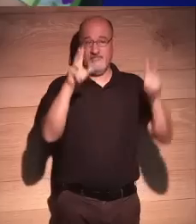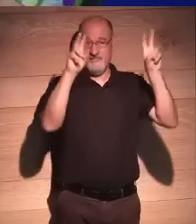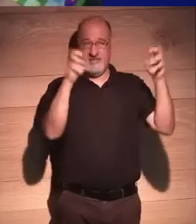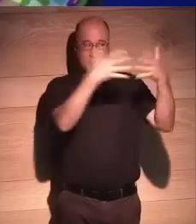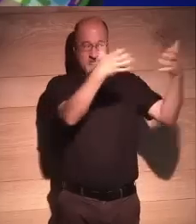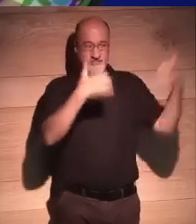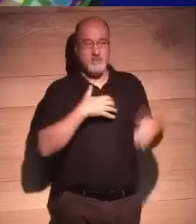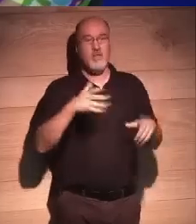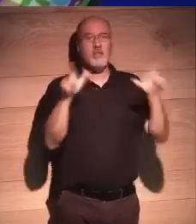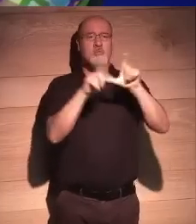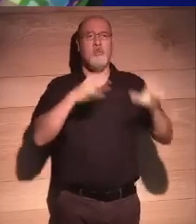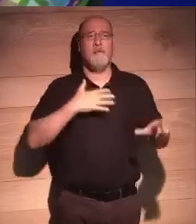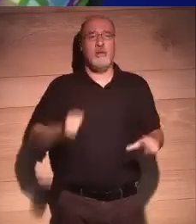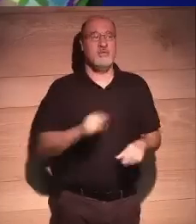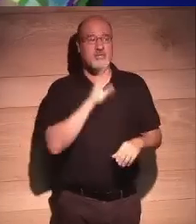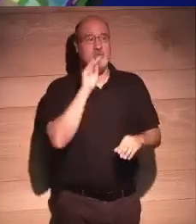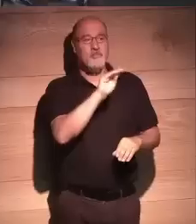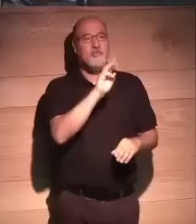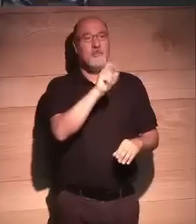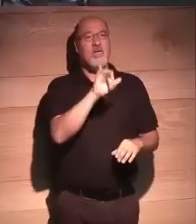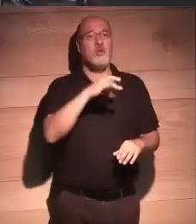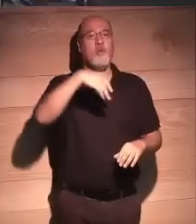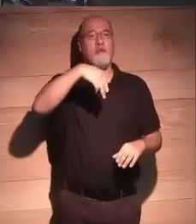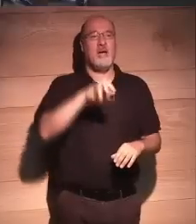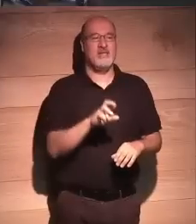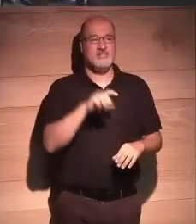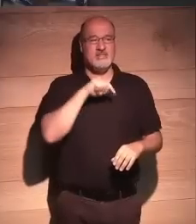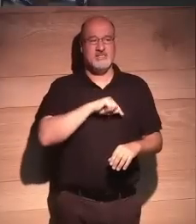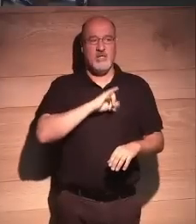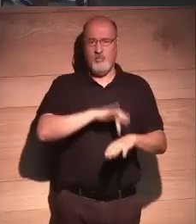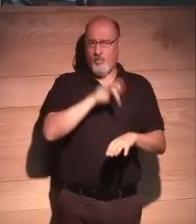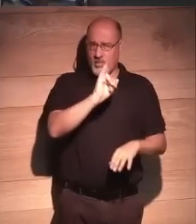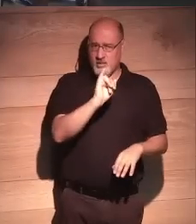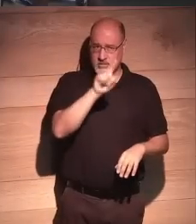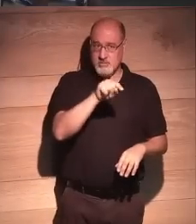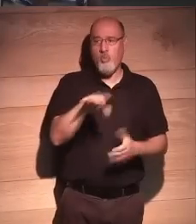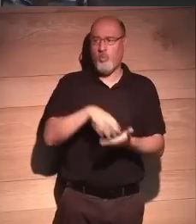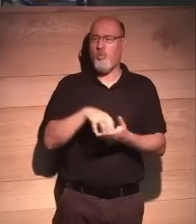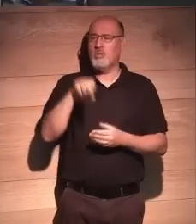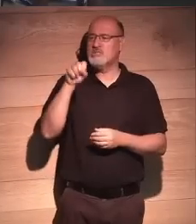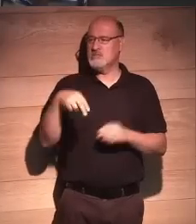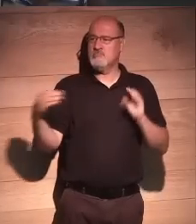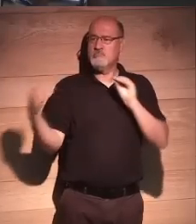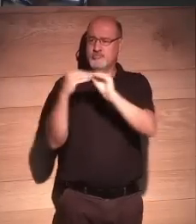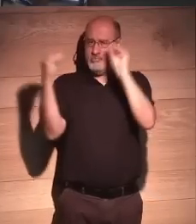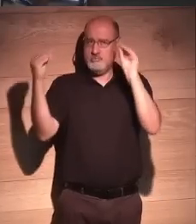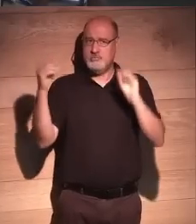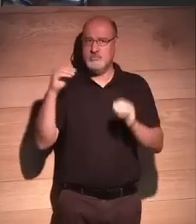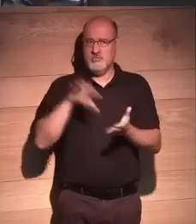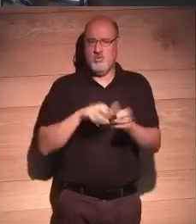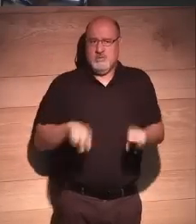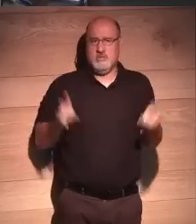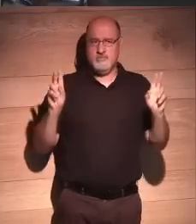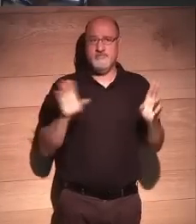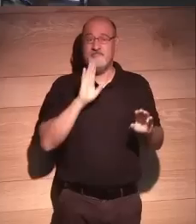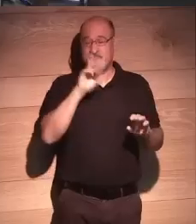titular. Pedro Mari, yo no sé si tú tienes un poco esa sensación. Sin duda. Yo empecé a hacer televisión cuando se hacía en